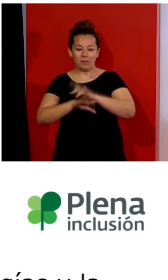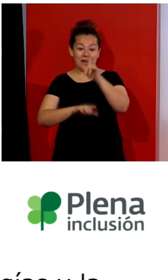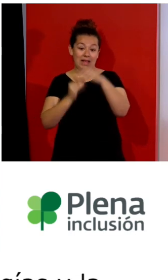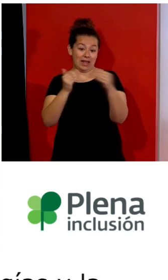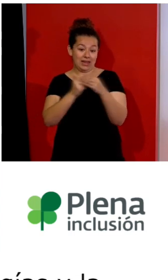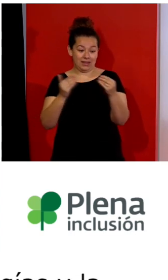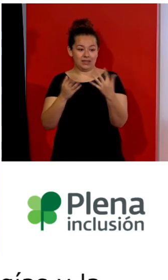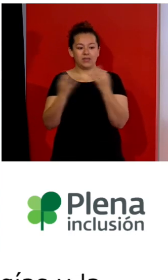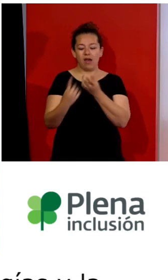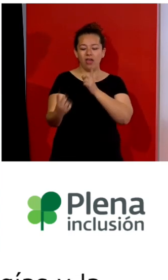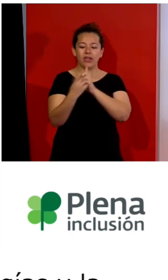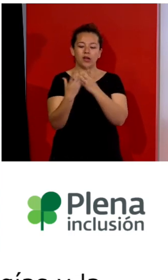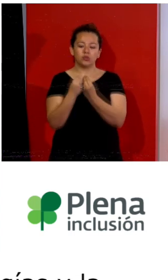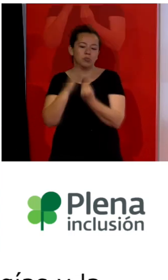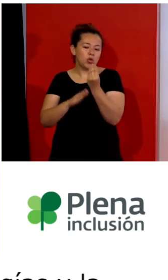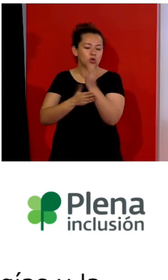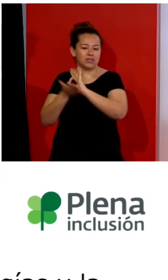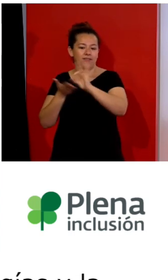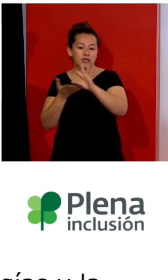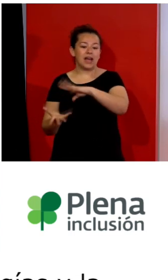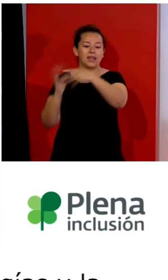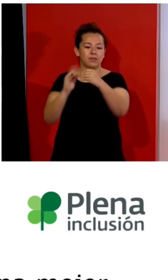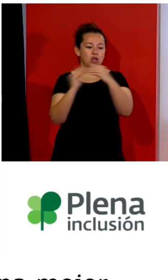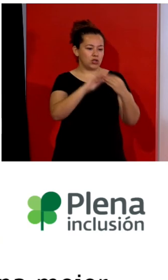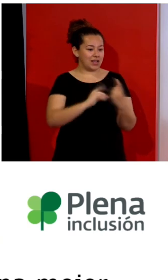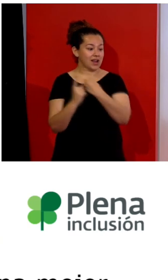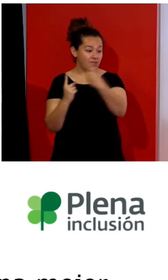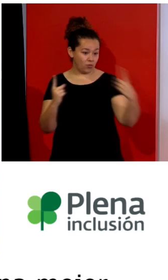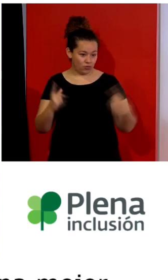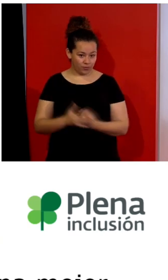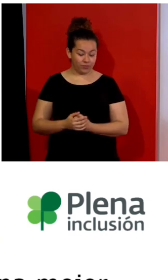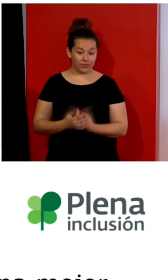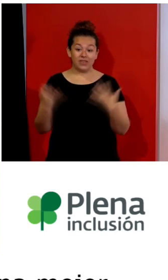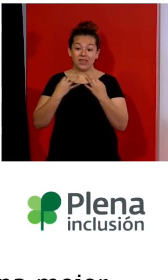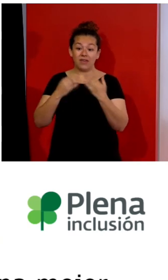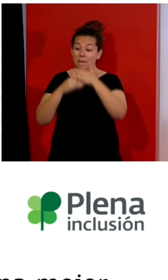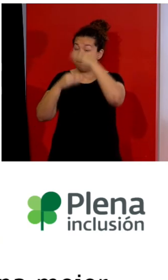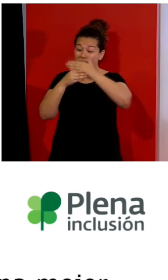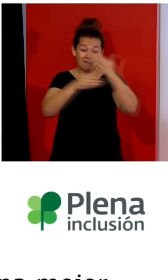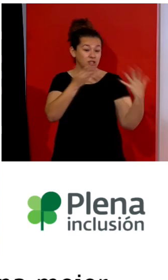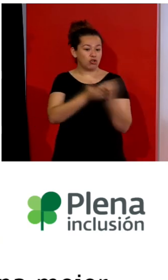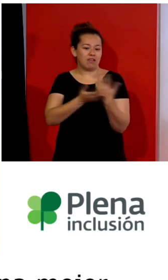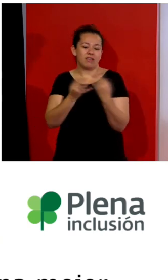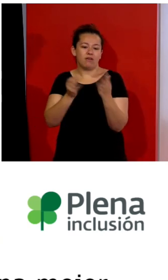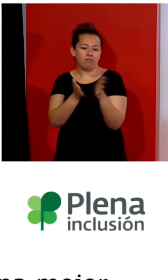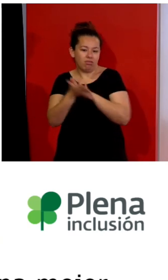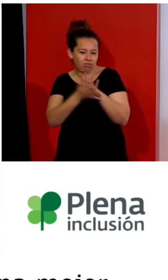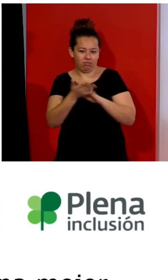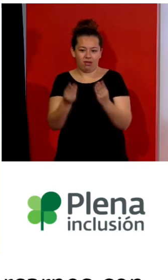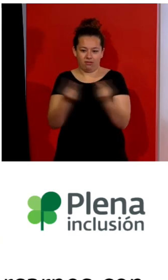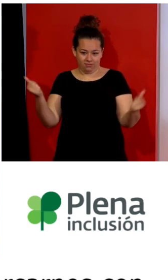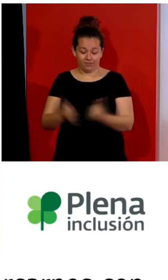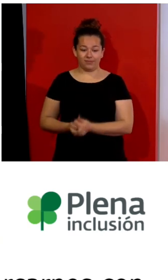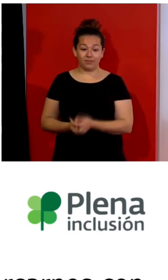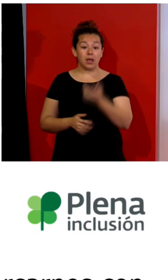y acercarnos a ellos con productos y servicios adaptados a cada uno, que eliminen todo tipo de barreras.